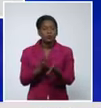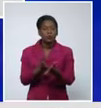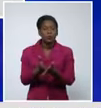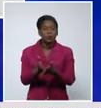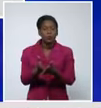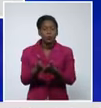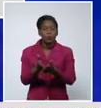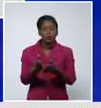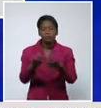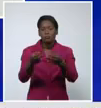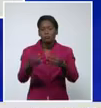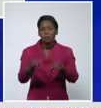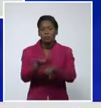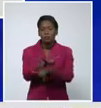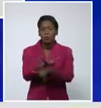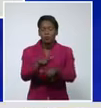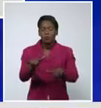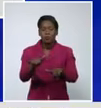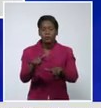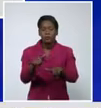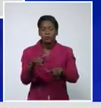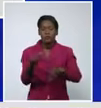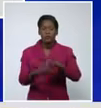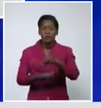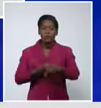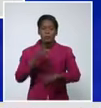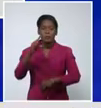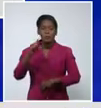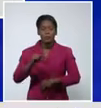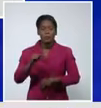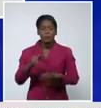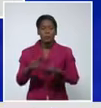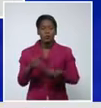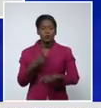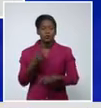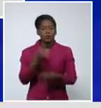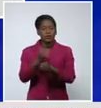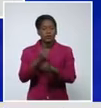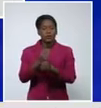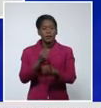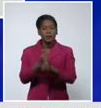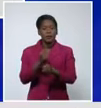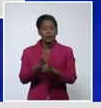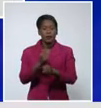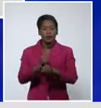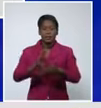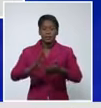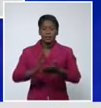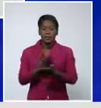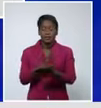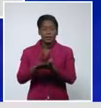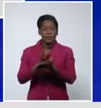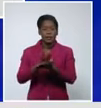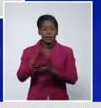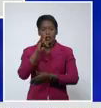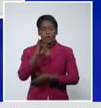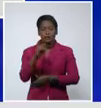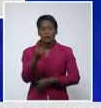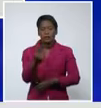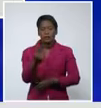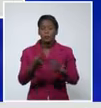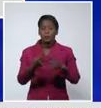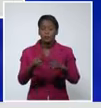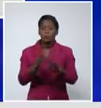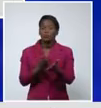que trabajamos para que hubiera reducido, pero todavía no se ha logrado. Y un número de fallecidos